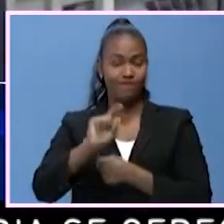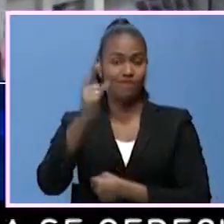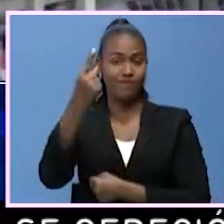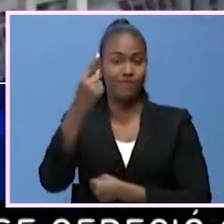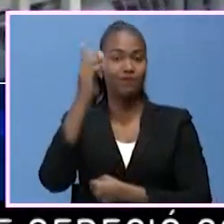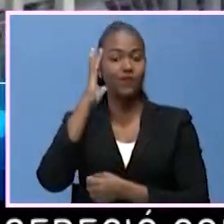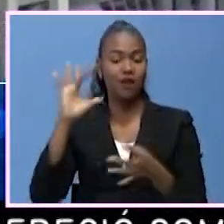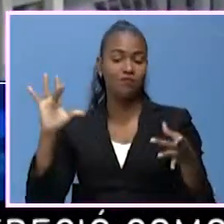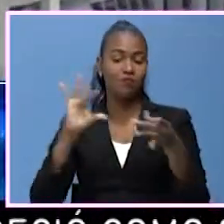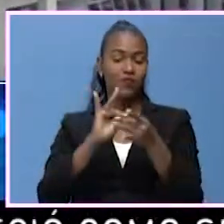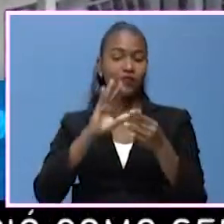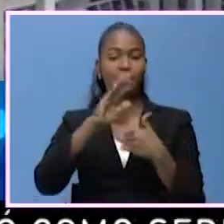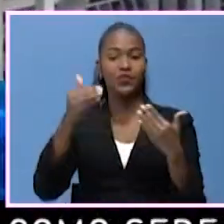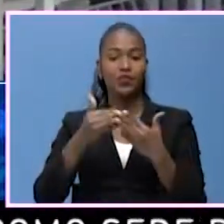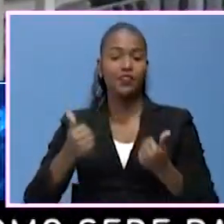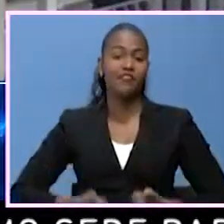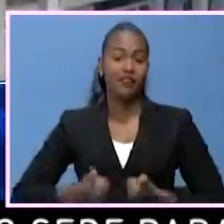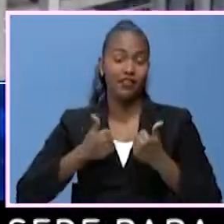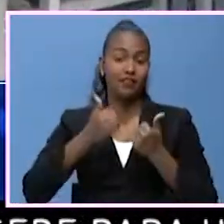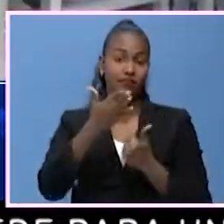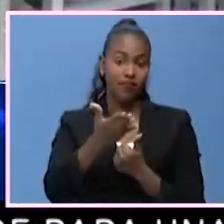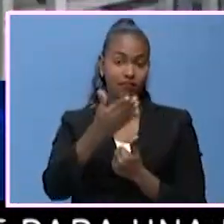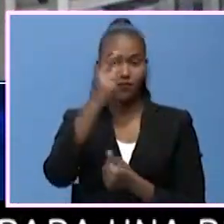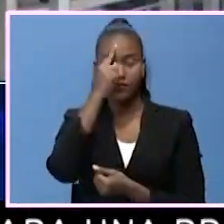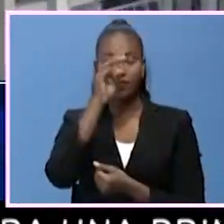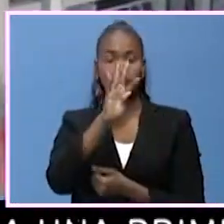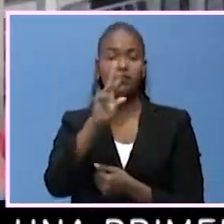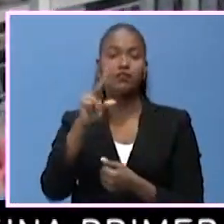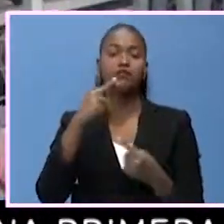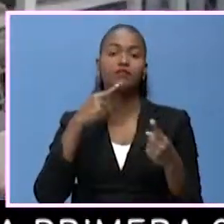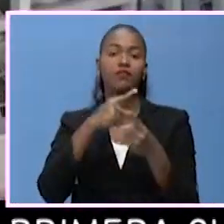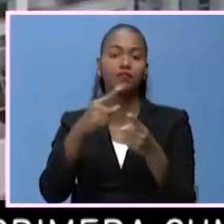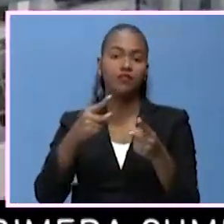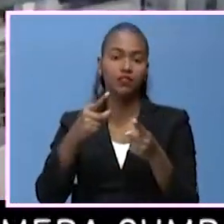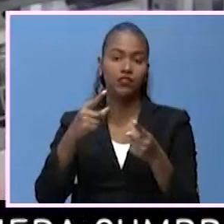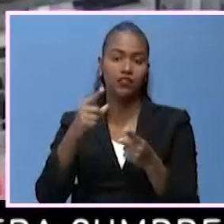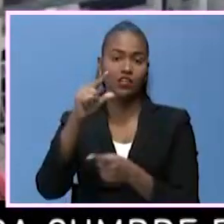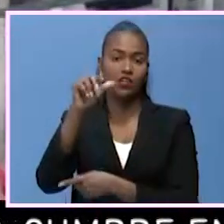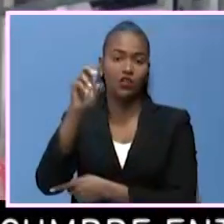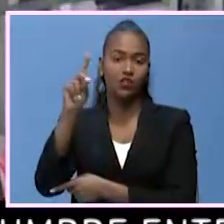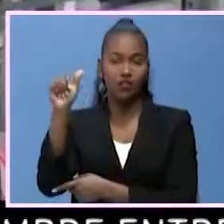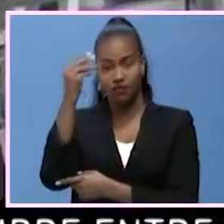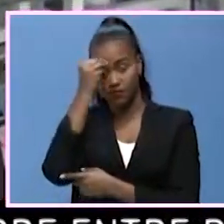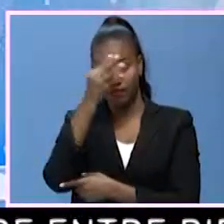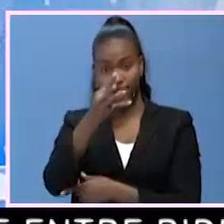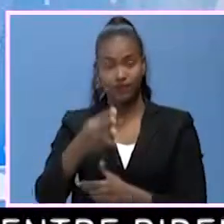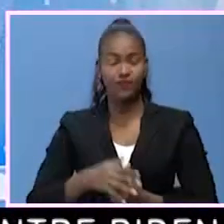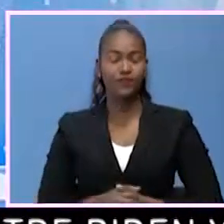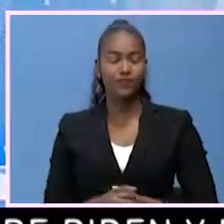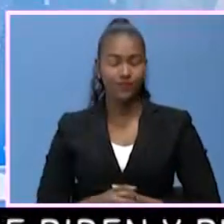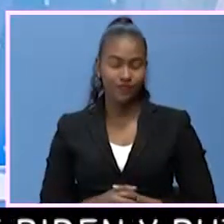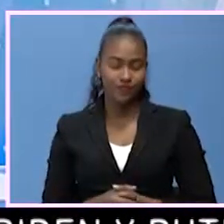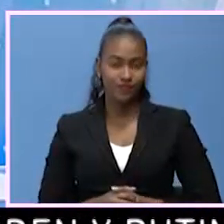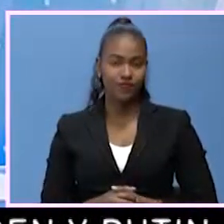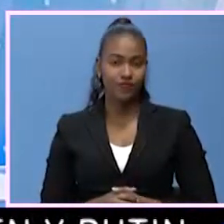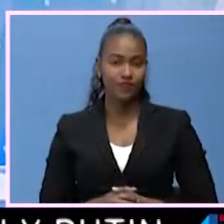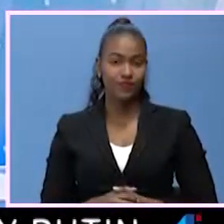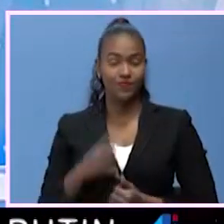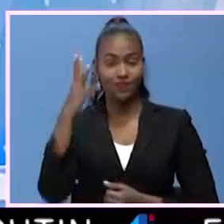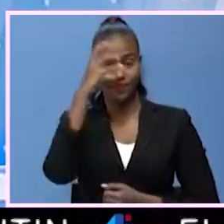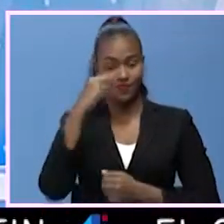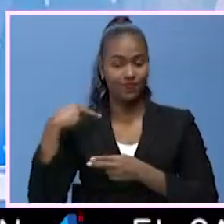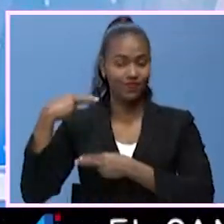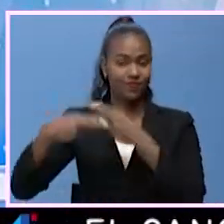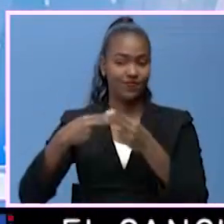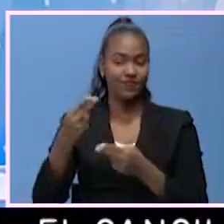los uniría todo el resto de sus vidas. Para 4RD Noticias, Gioconda Paulino. Hermosa